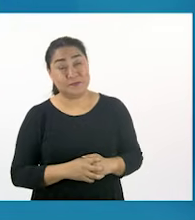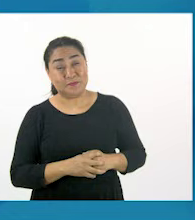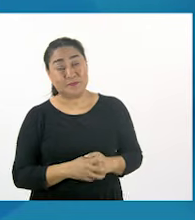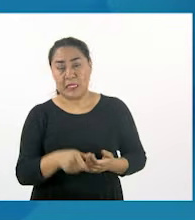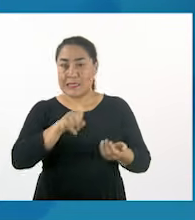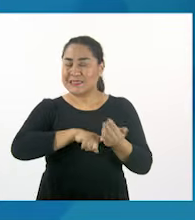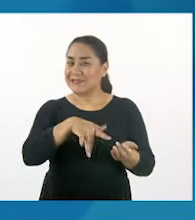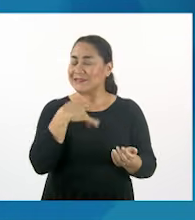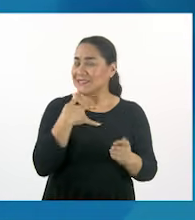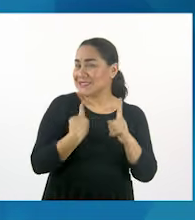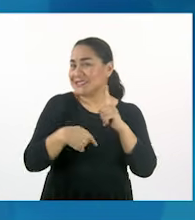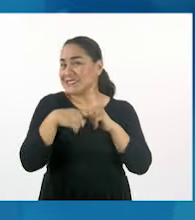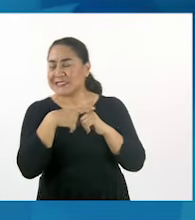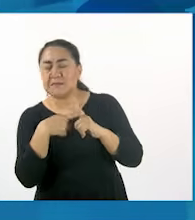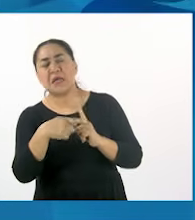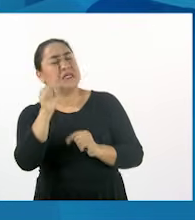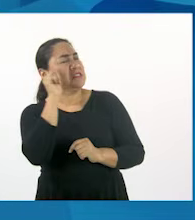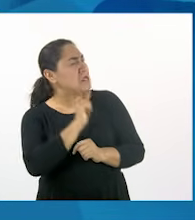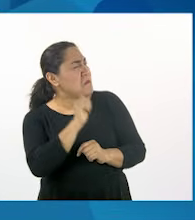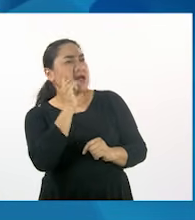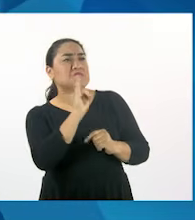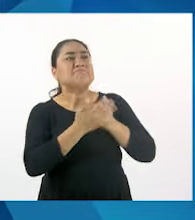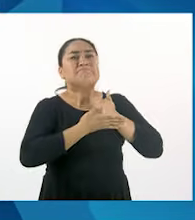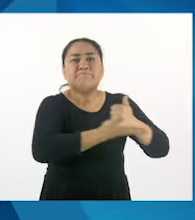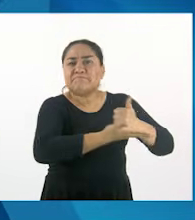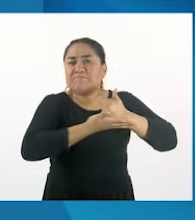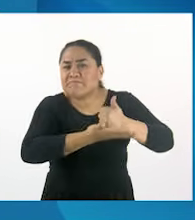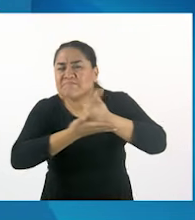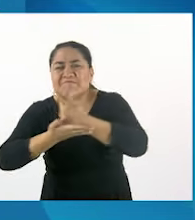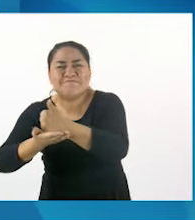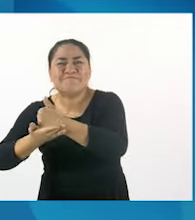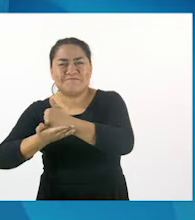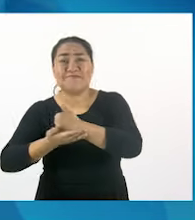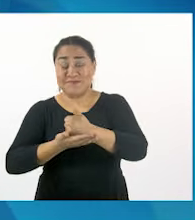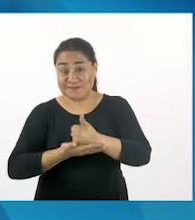Con su entusiasmo, está siempre dispuesto a ayudar a los demás.